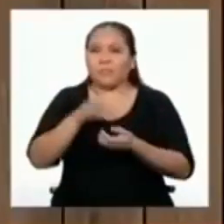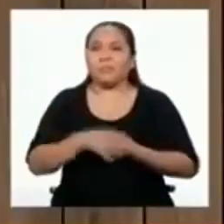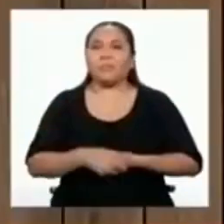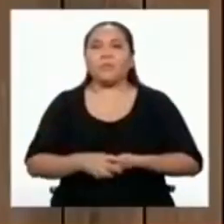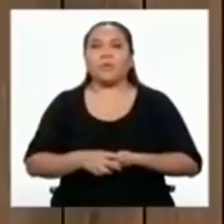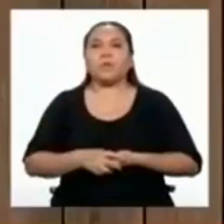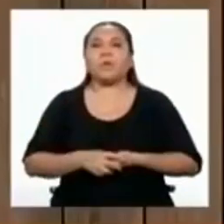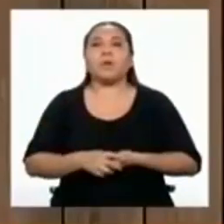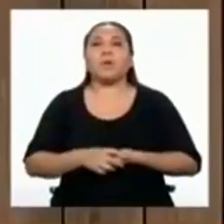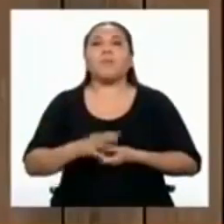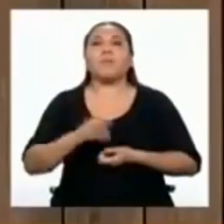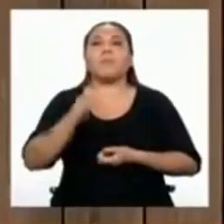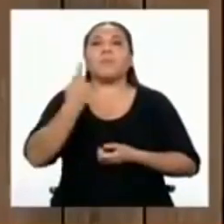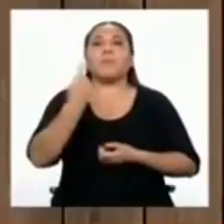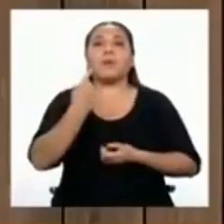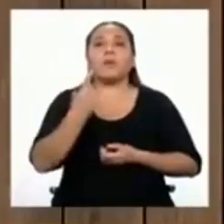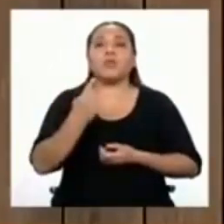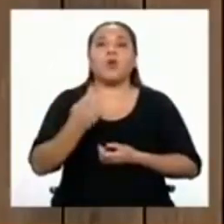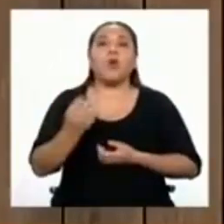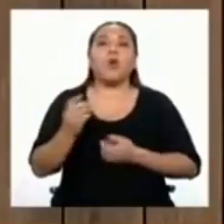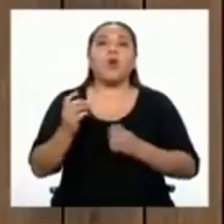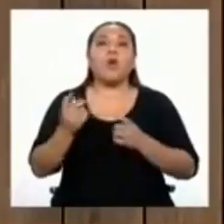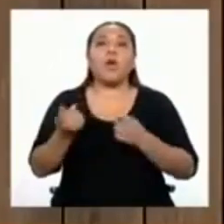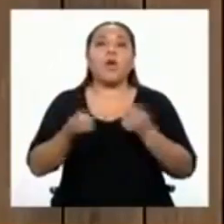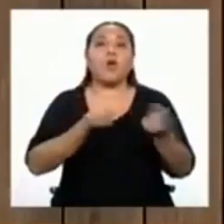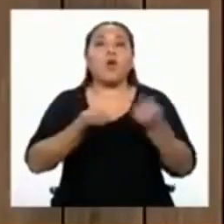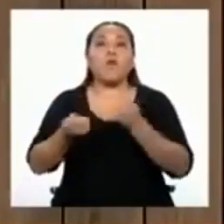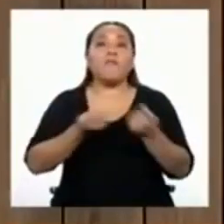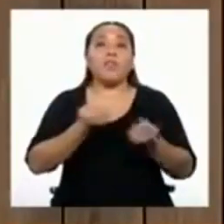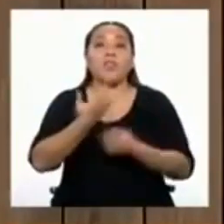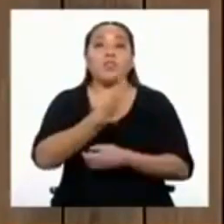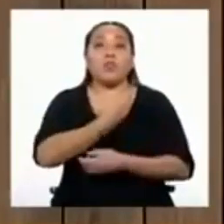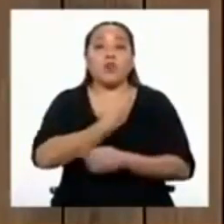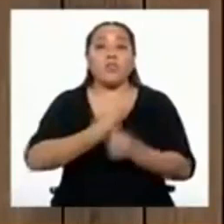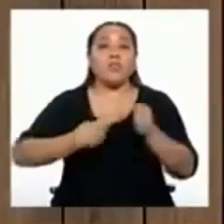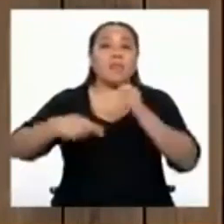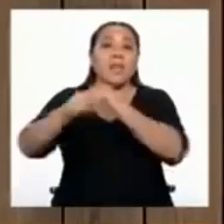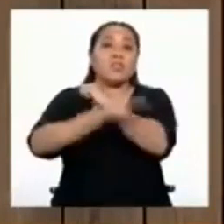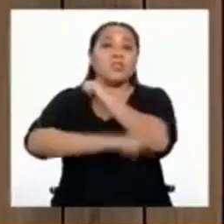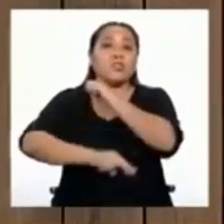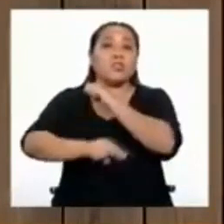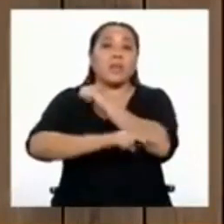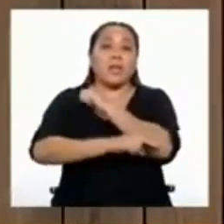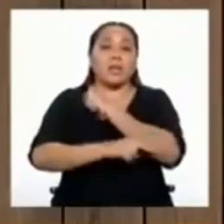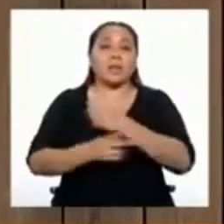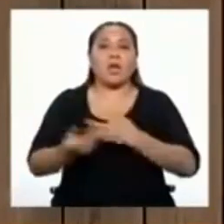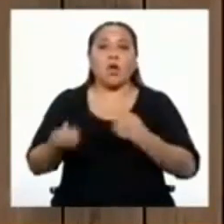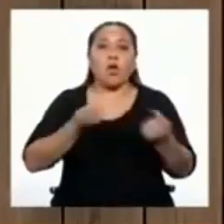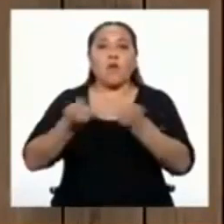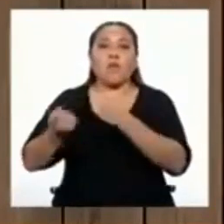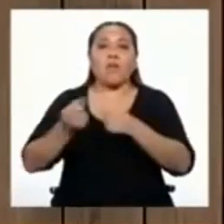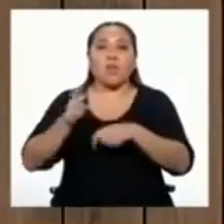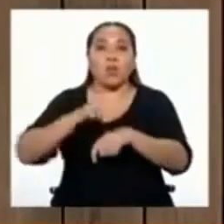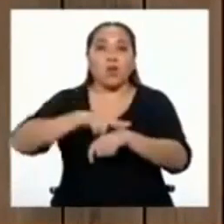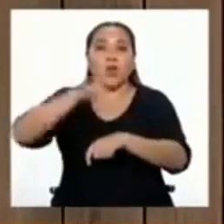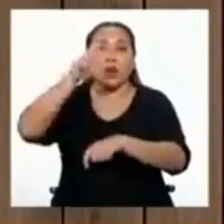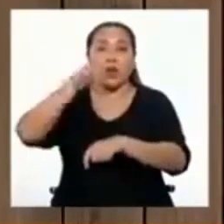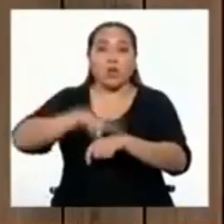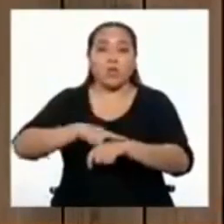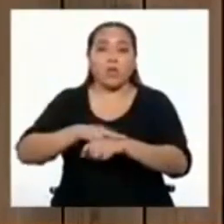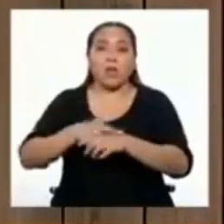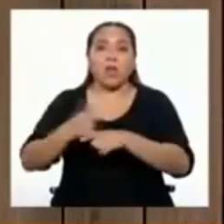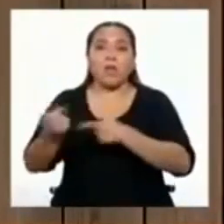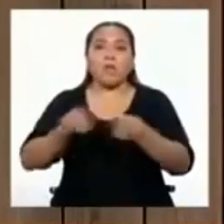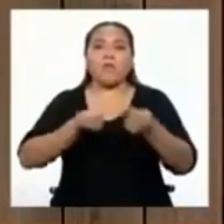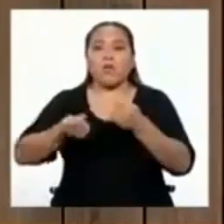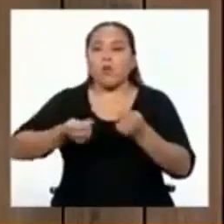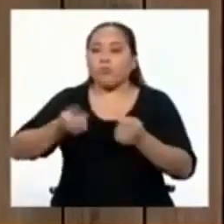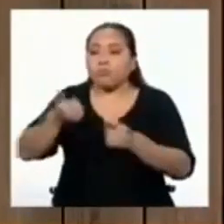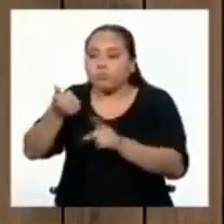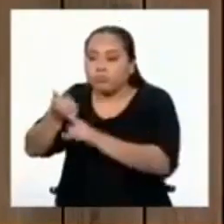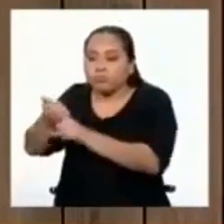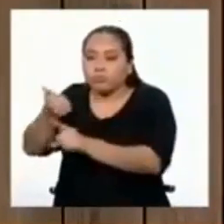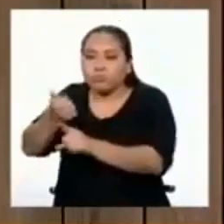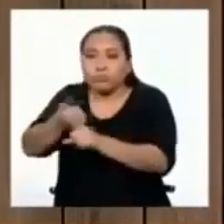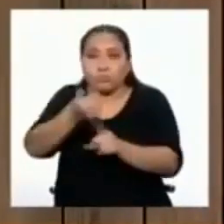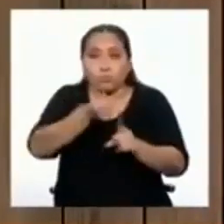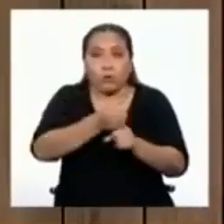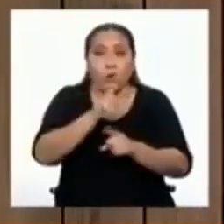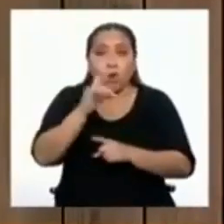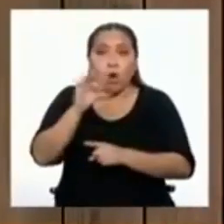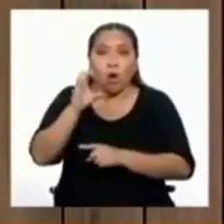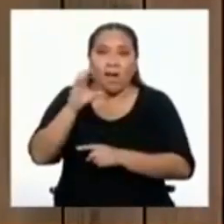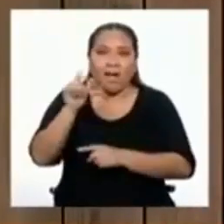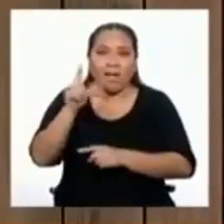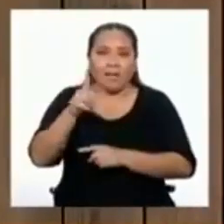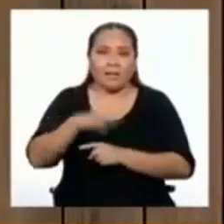lugar está el gobierno nacional, luego el gobierno regional y después el gobierno local. En el